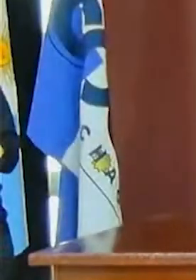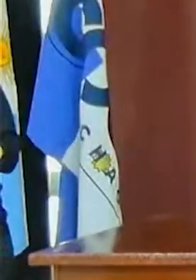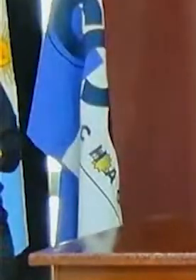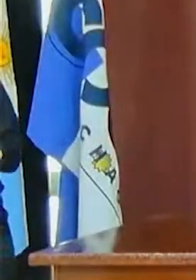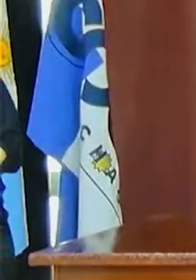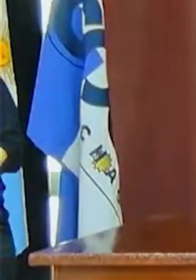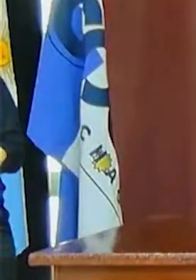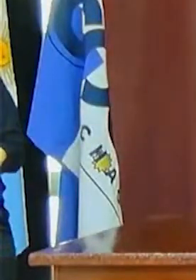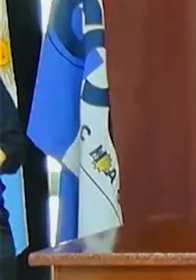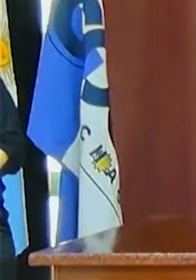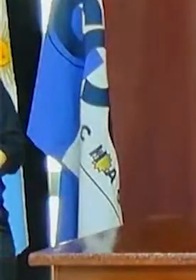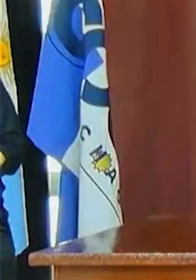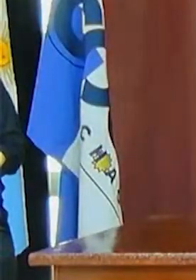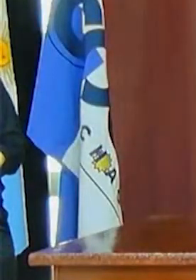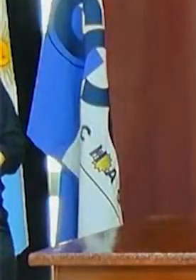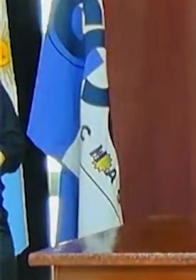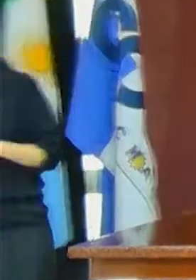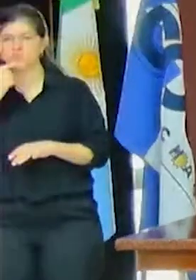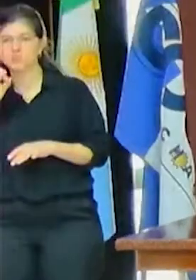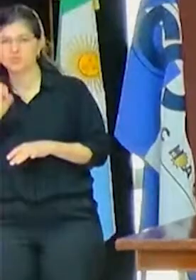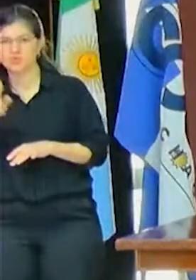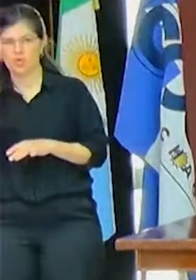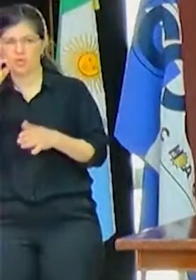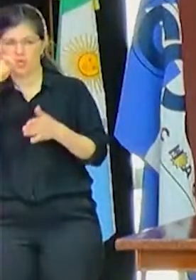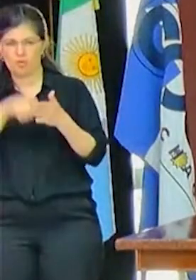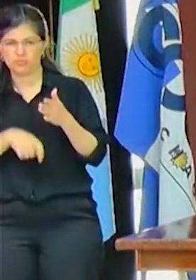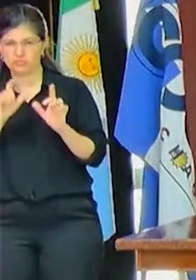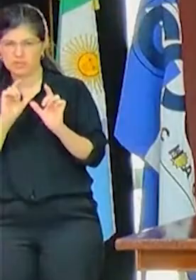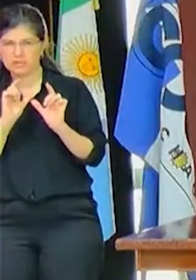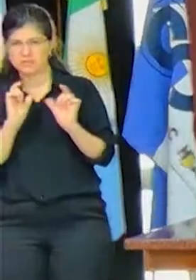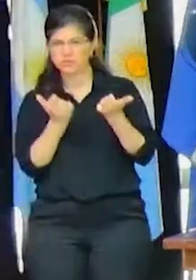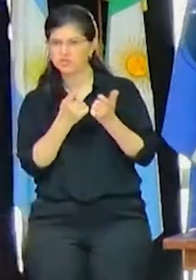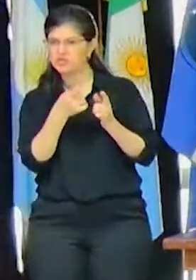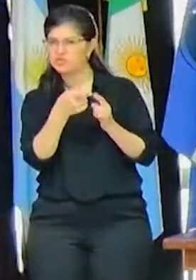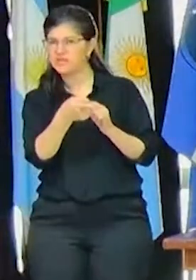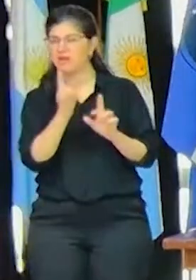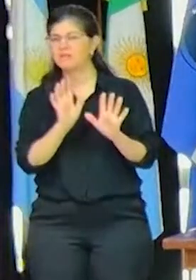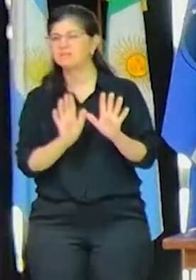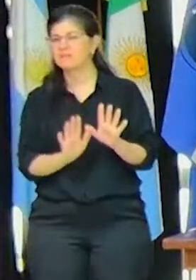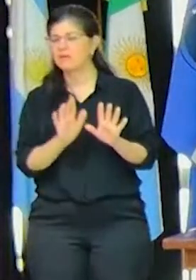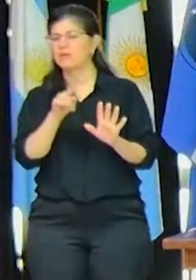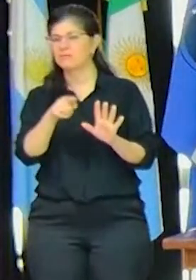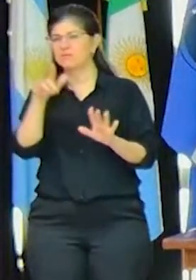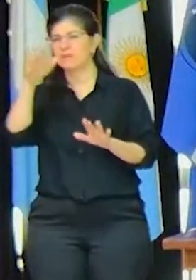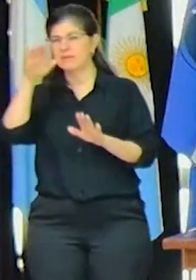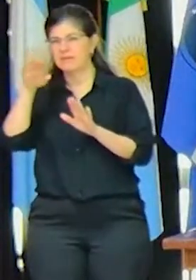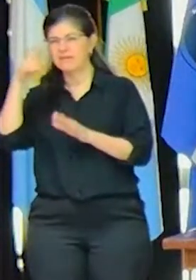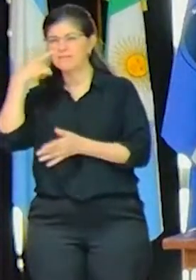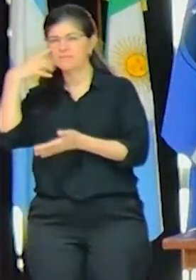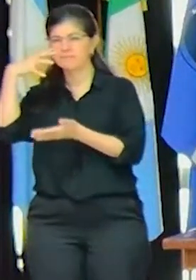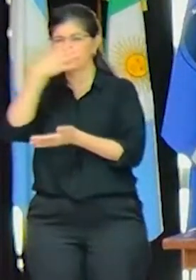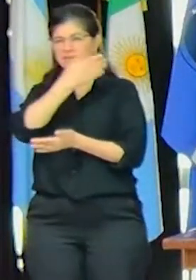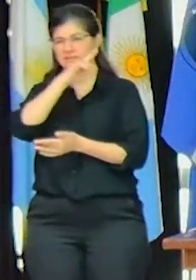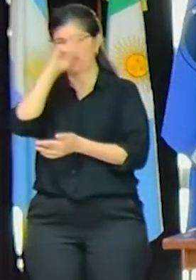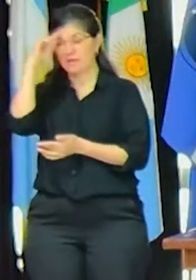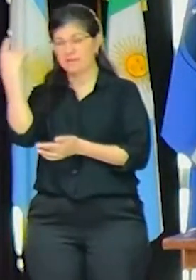firmó el contrato social, hay algunos que son más todos que otros. Y un Estado tiene que estar organizado, porque no podemos